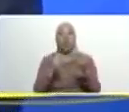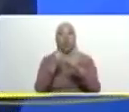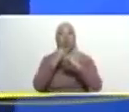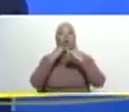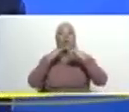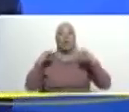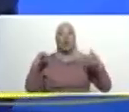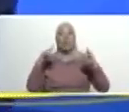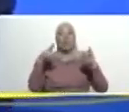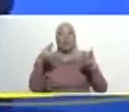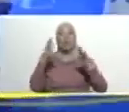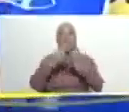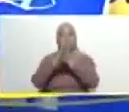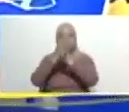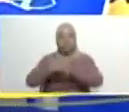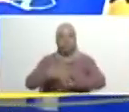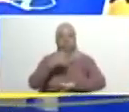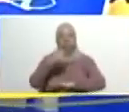la barrera